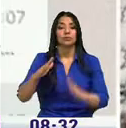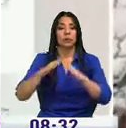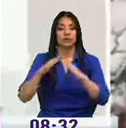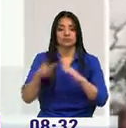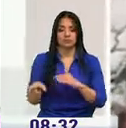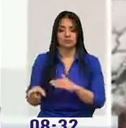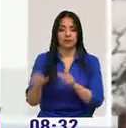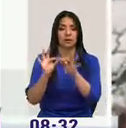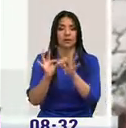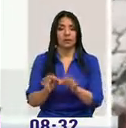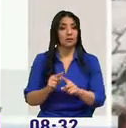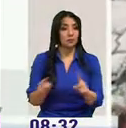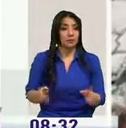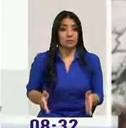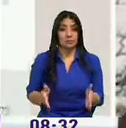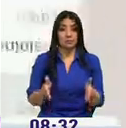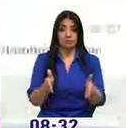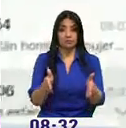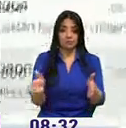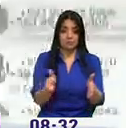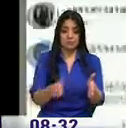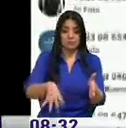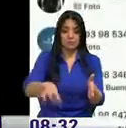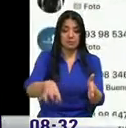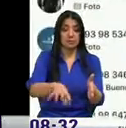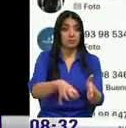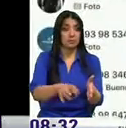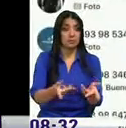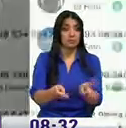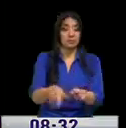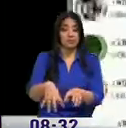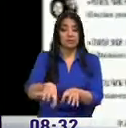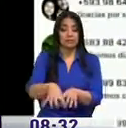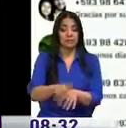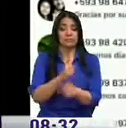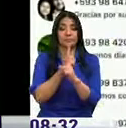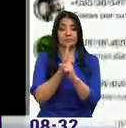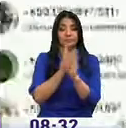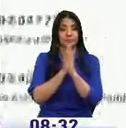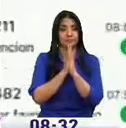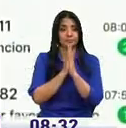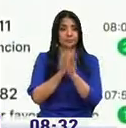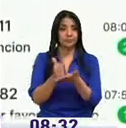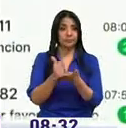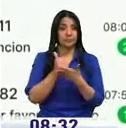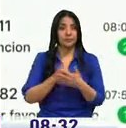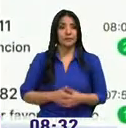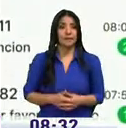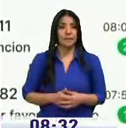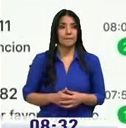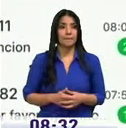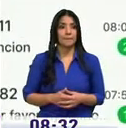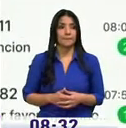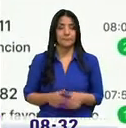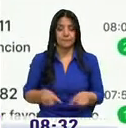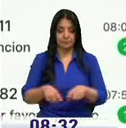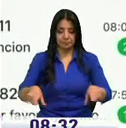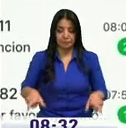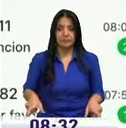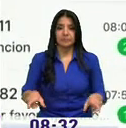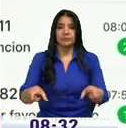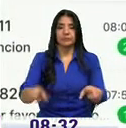vecinos, pero aquí al frente de la calle se está saliendo el adoquín, así que por favor, la ayuda necesaria. Es una alcantarilla en Cutulagua